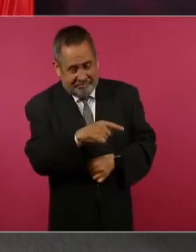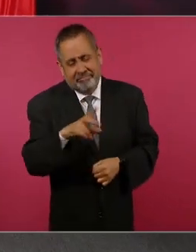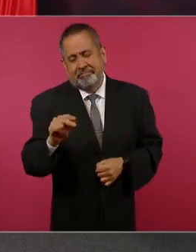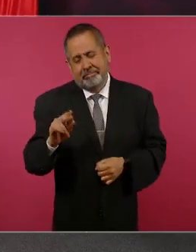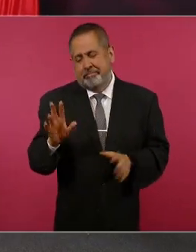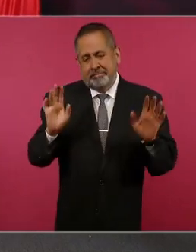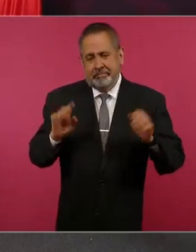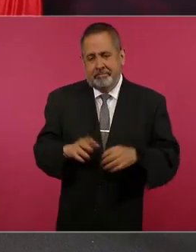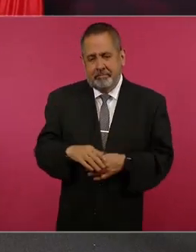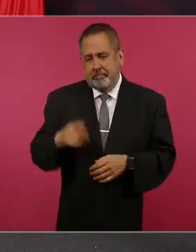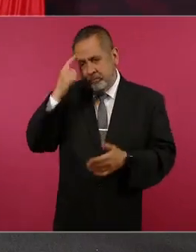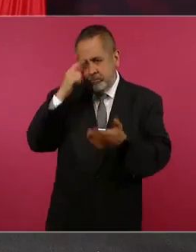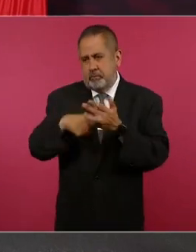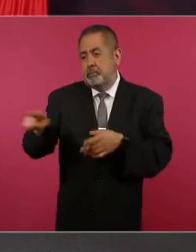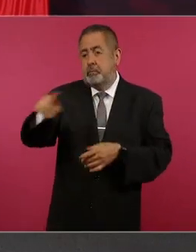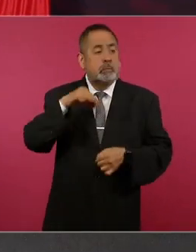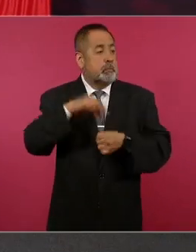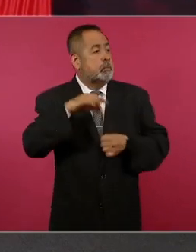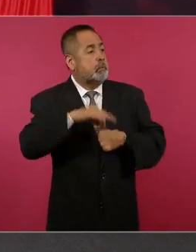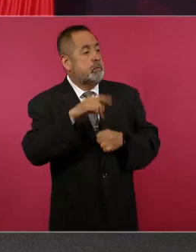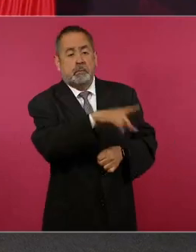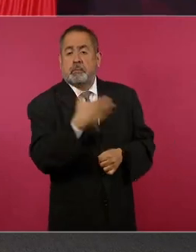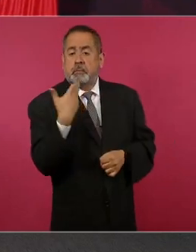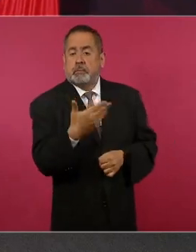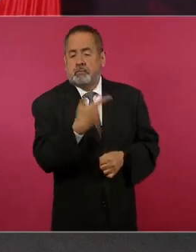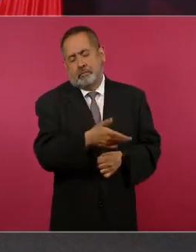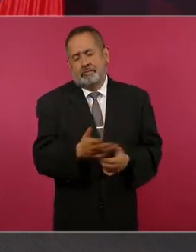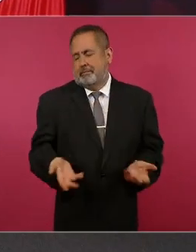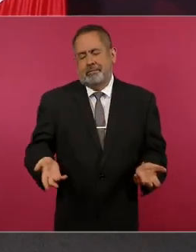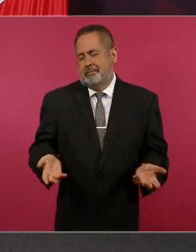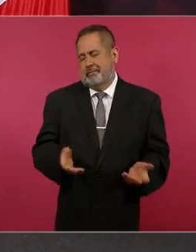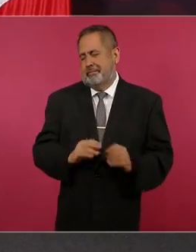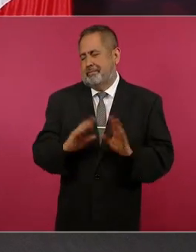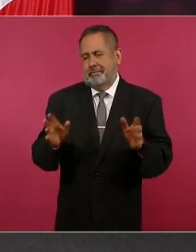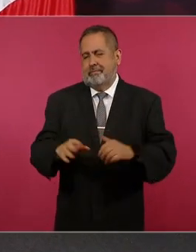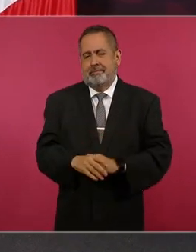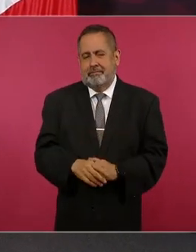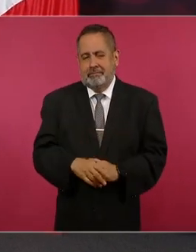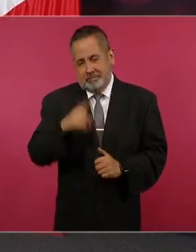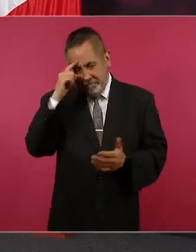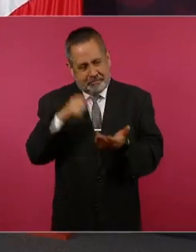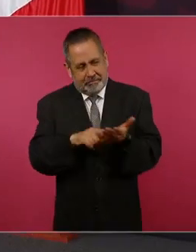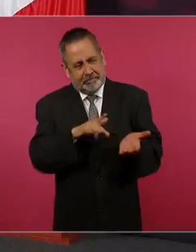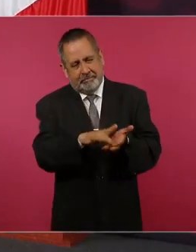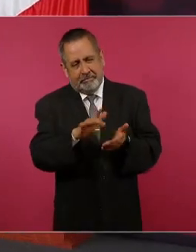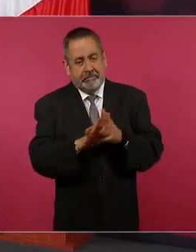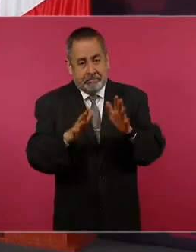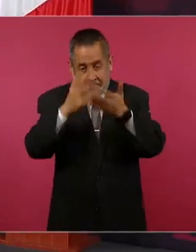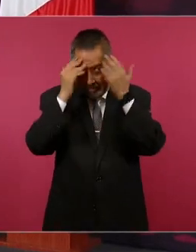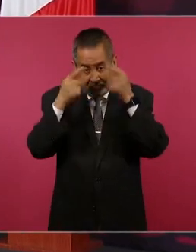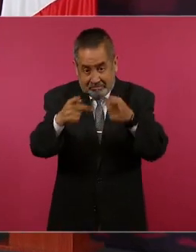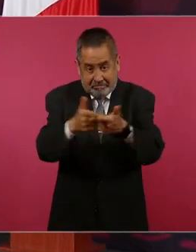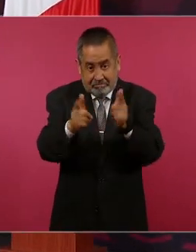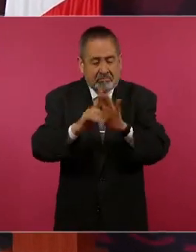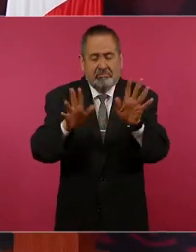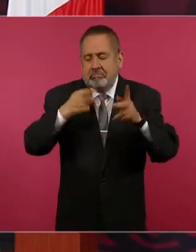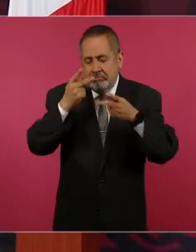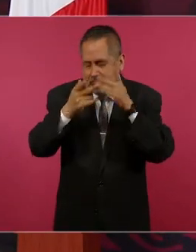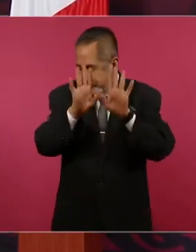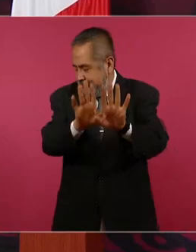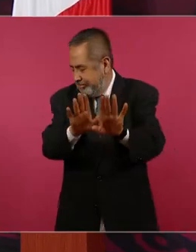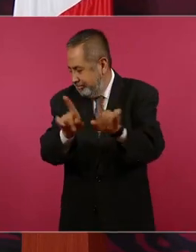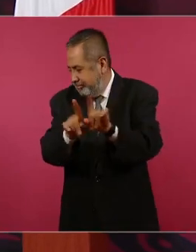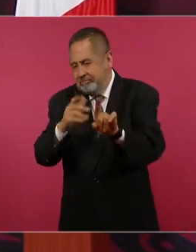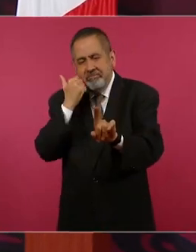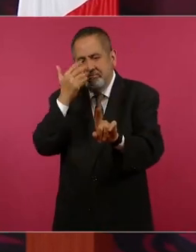Digo, no creo que la gente le apoye. No sé de qué partido y no quiero saber